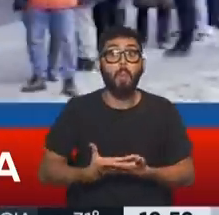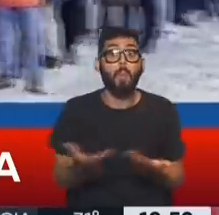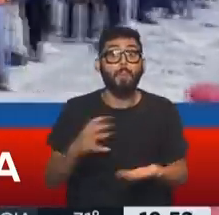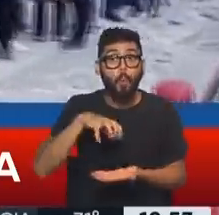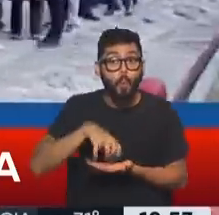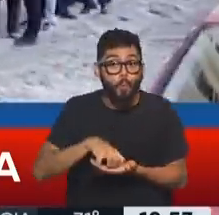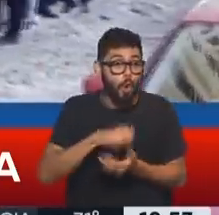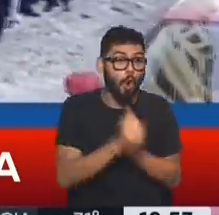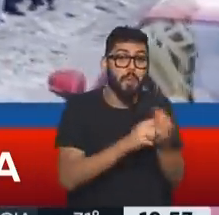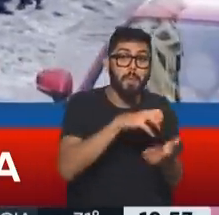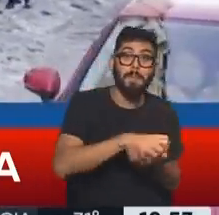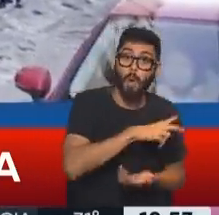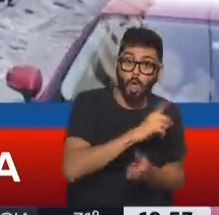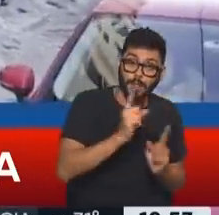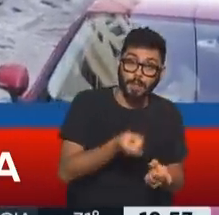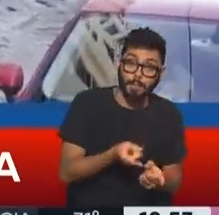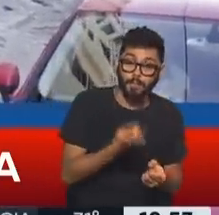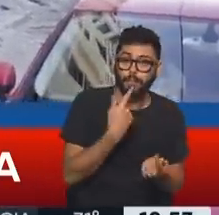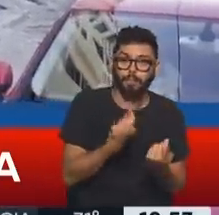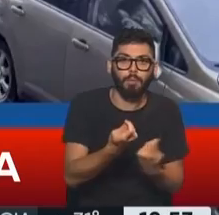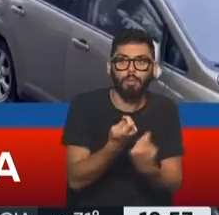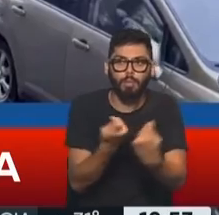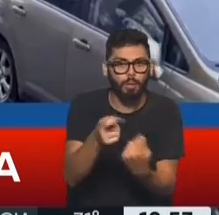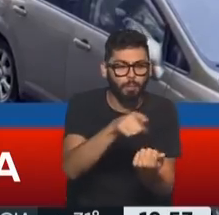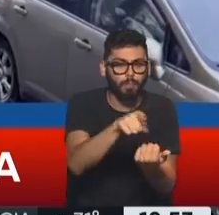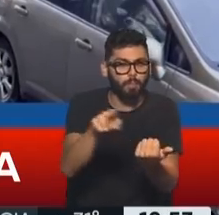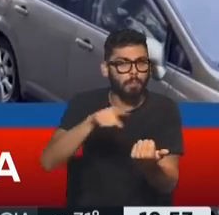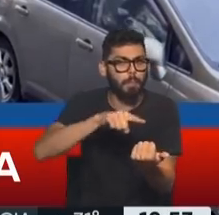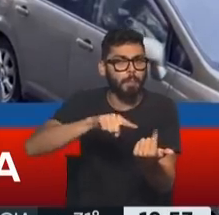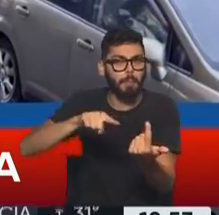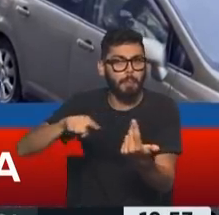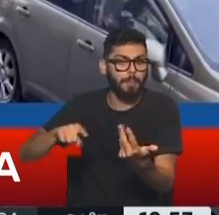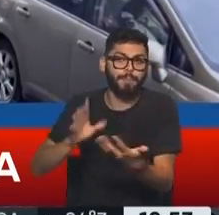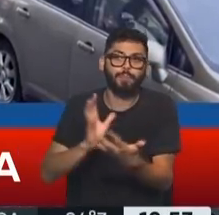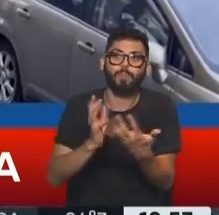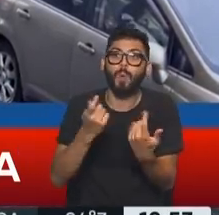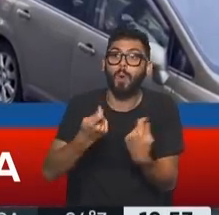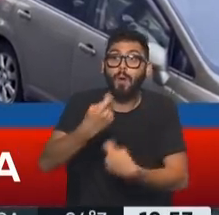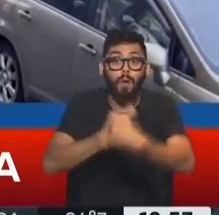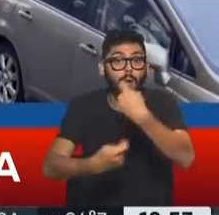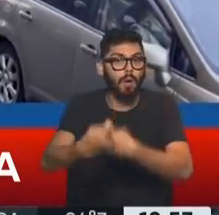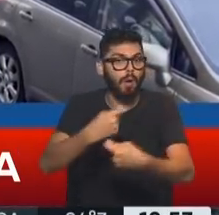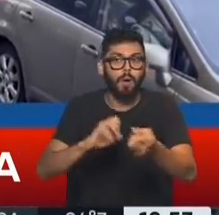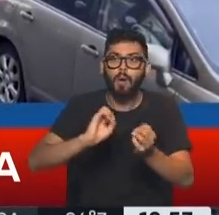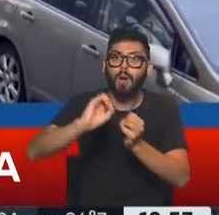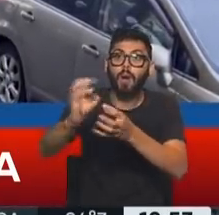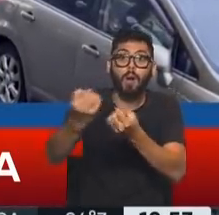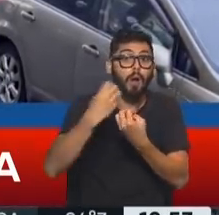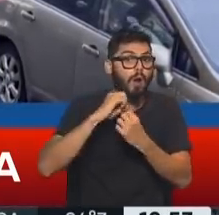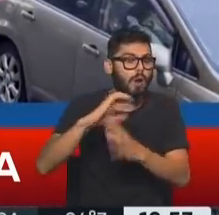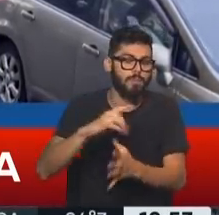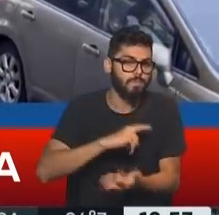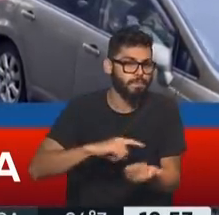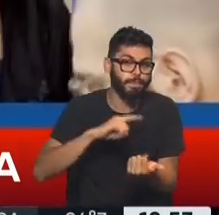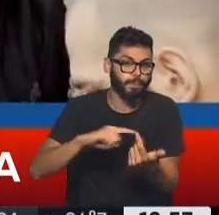privado a la hora de realizar transacciones comerciales es la operatividad comercial queda muy pero muy limitada